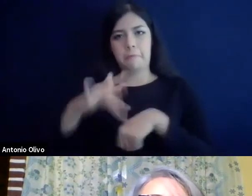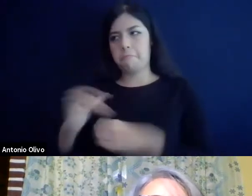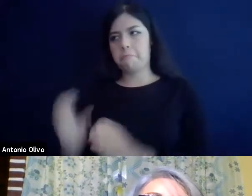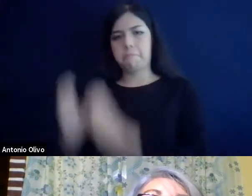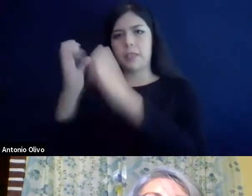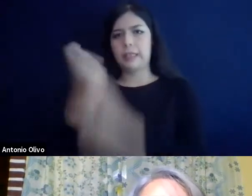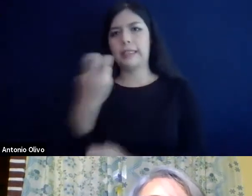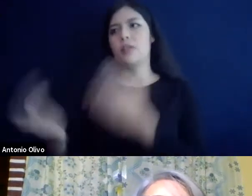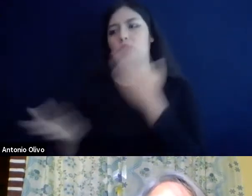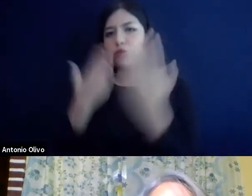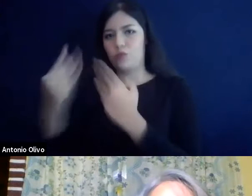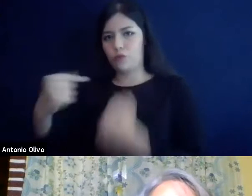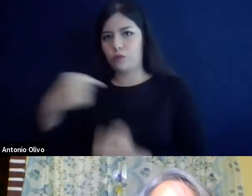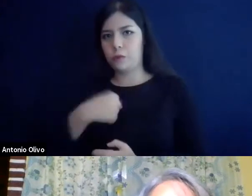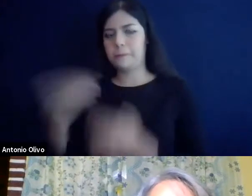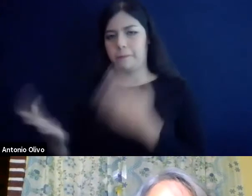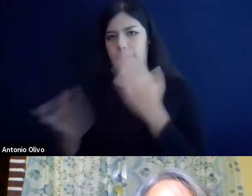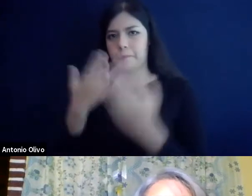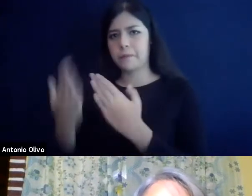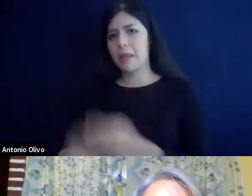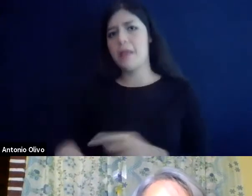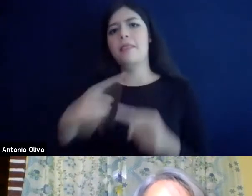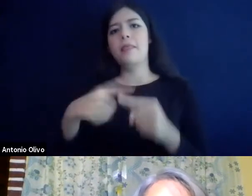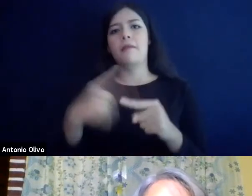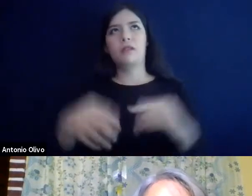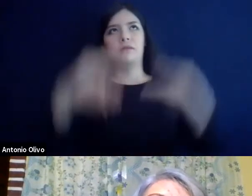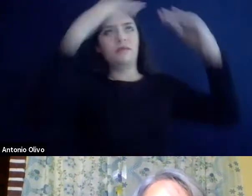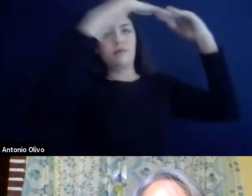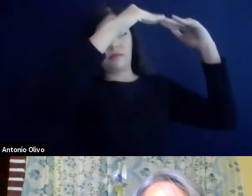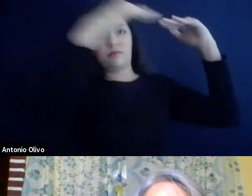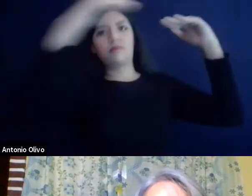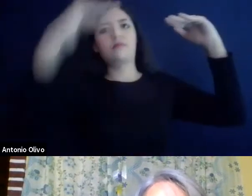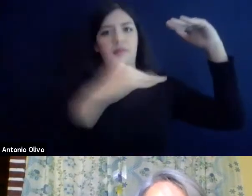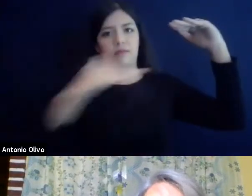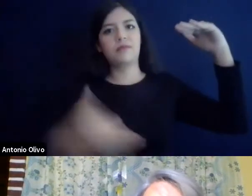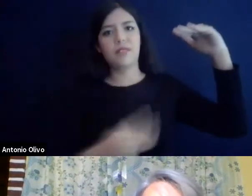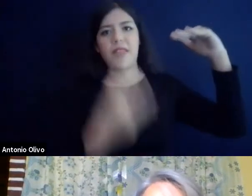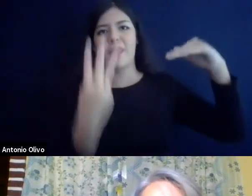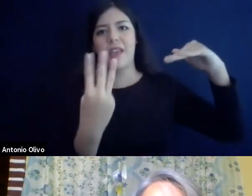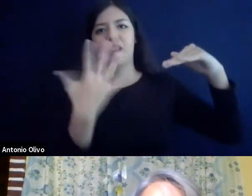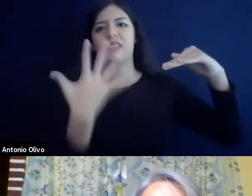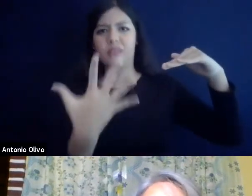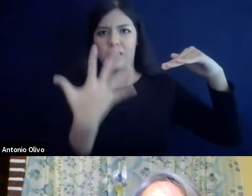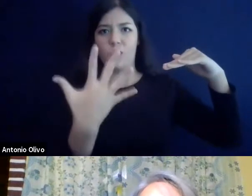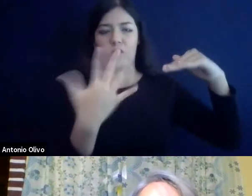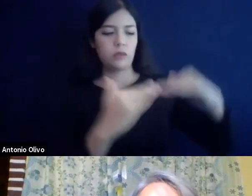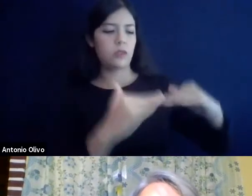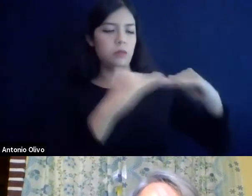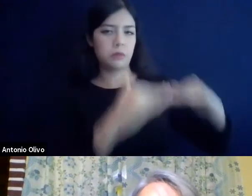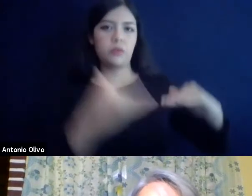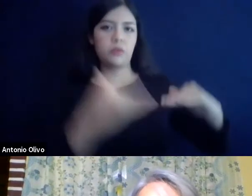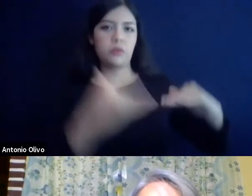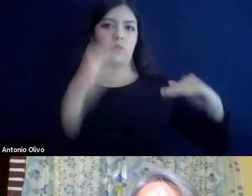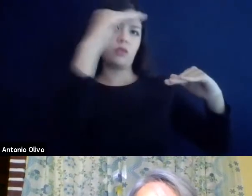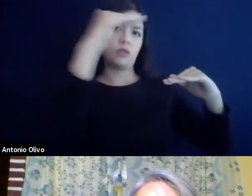la planta, era sótano, planta baja y otros tres pisos más arriba. En total eran cinco si los contamos